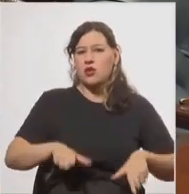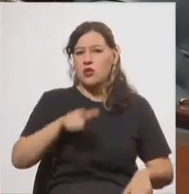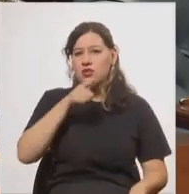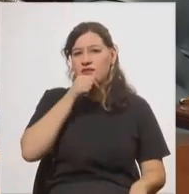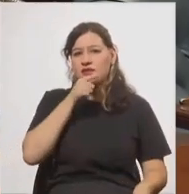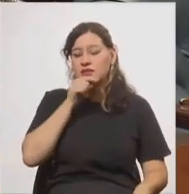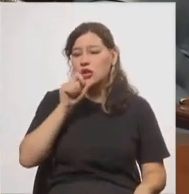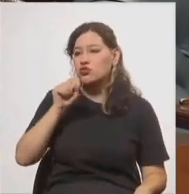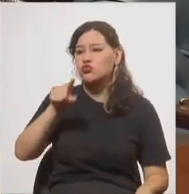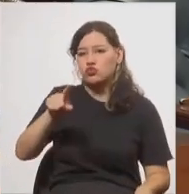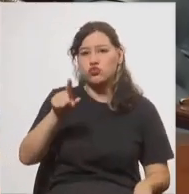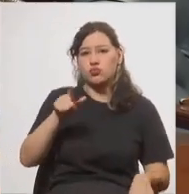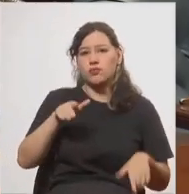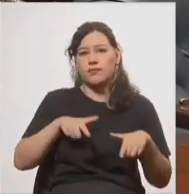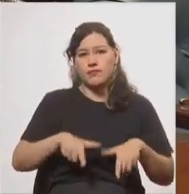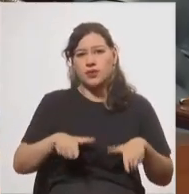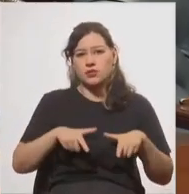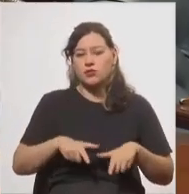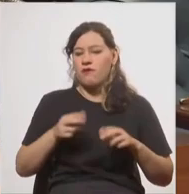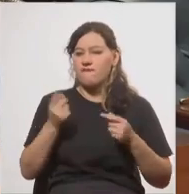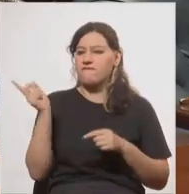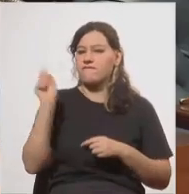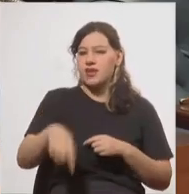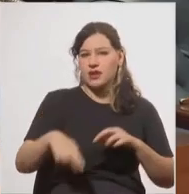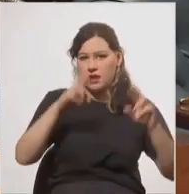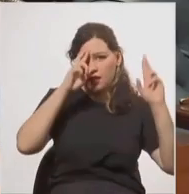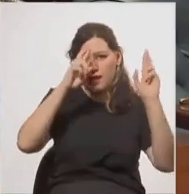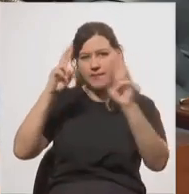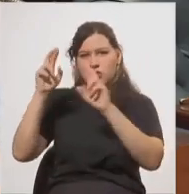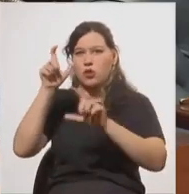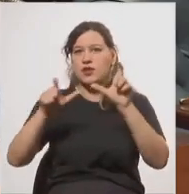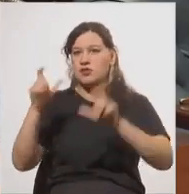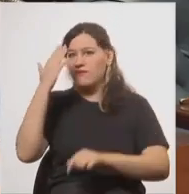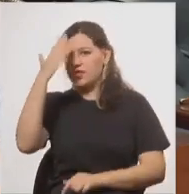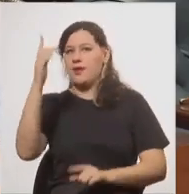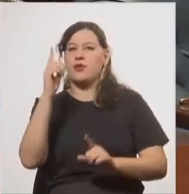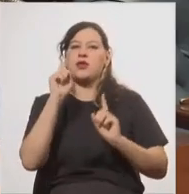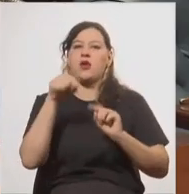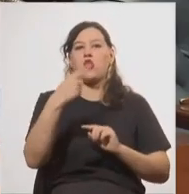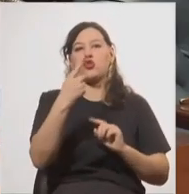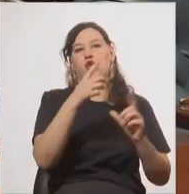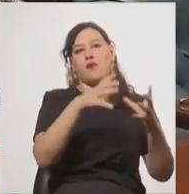su ministerio se generó el respeto de partidarios y opositores.